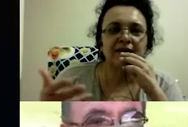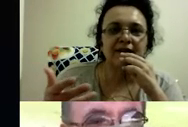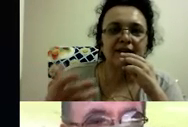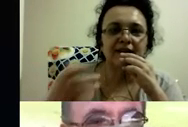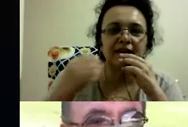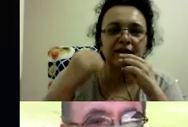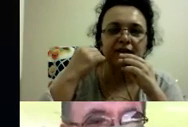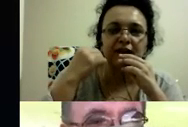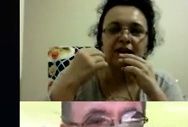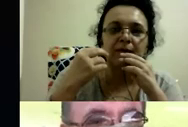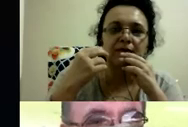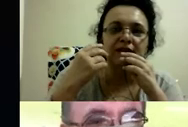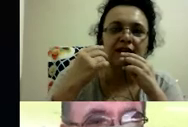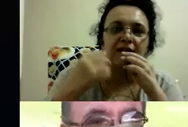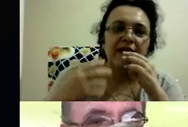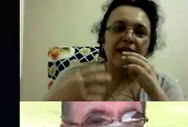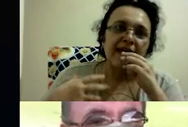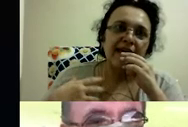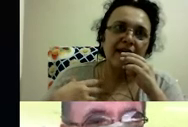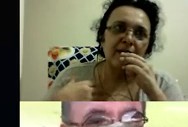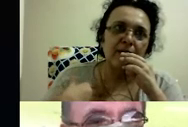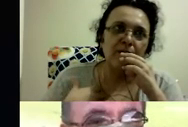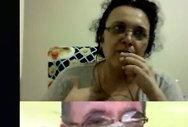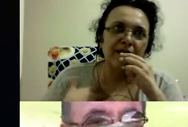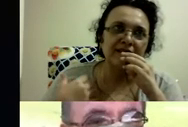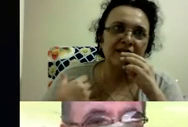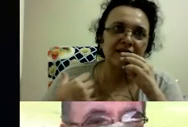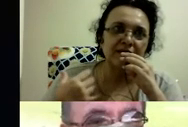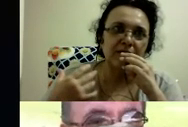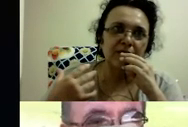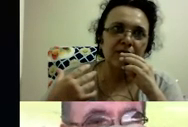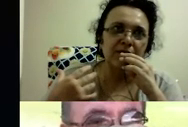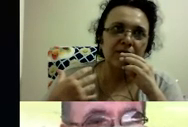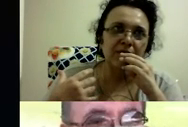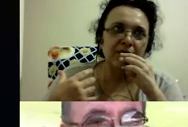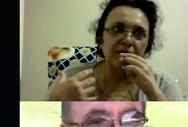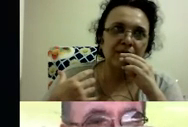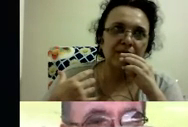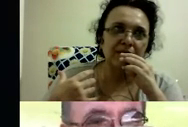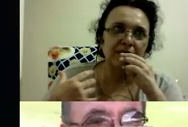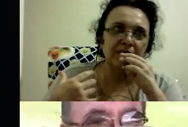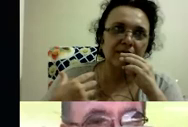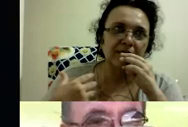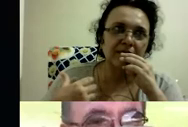o algo así, ¿verdad? Entonces, en cambio, usted, un wish es como